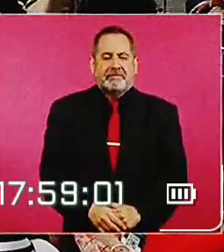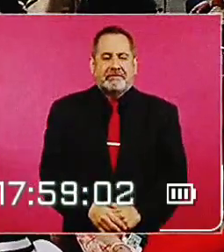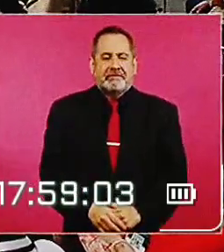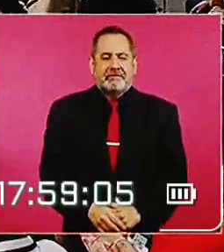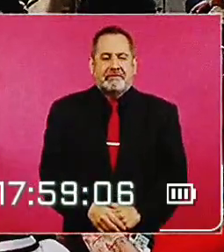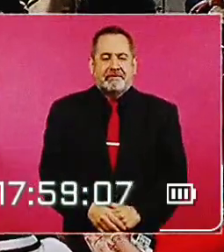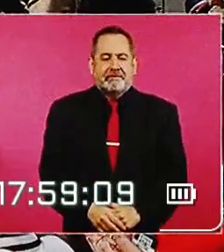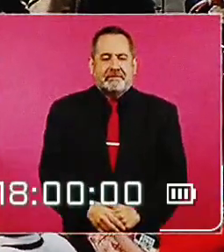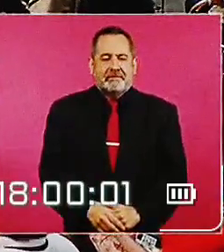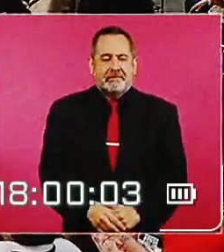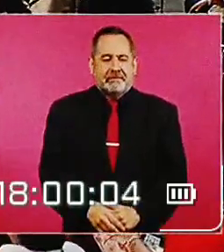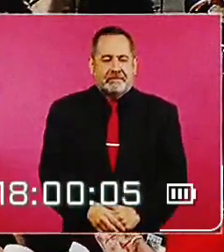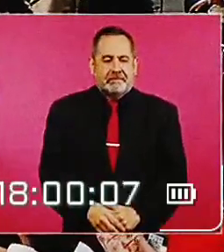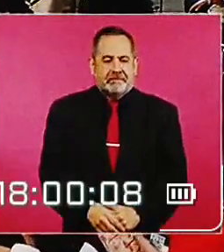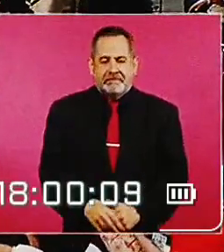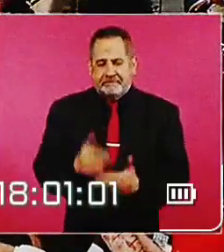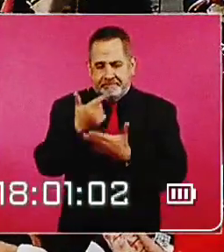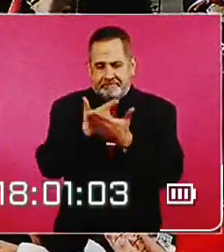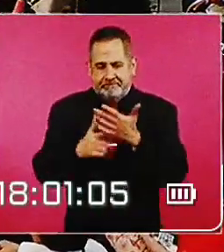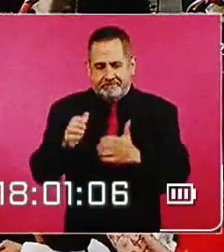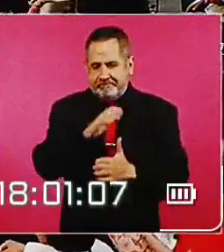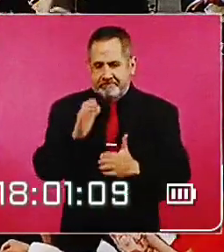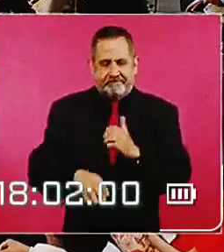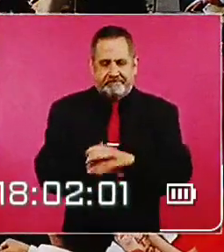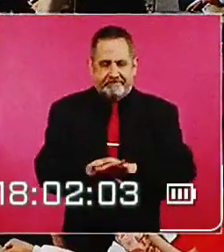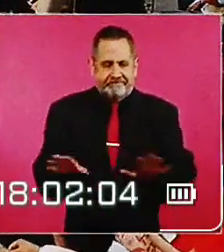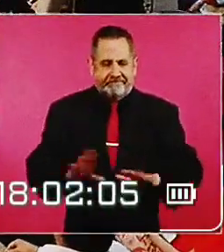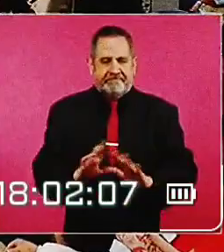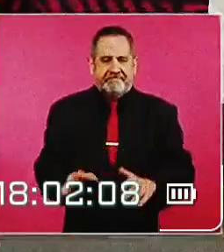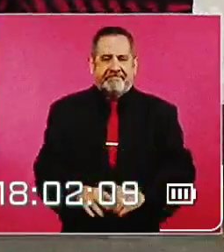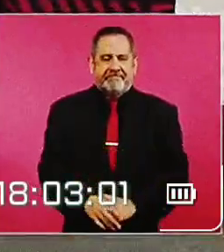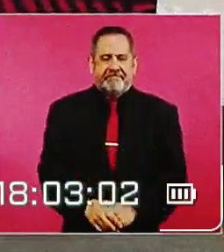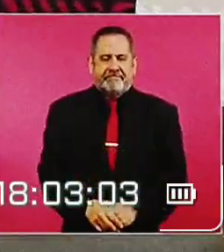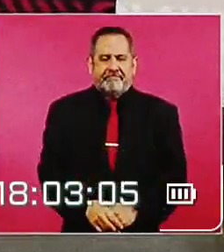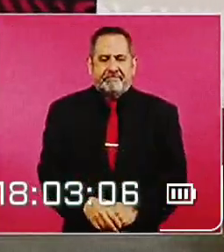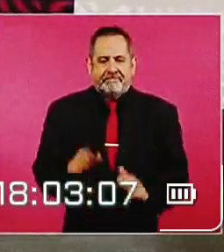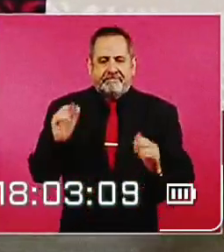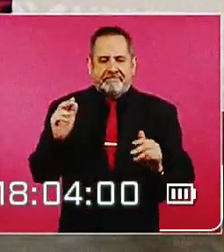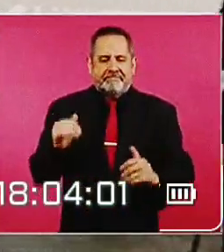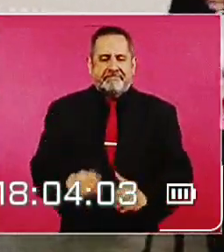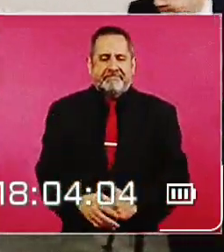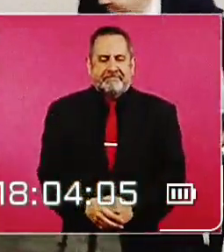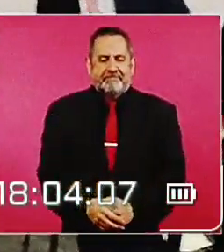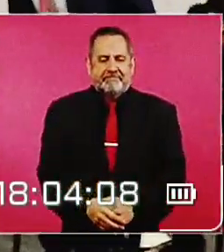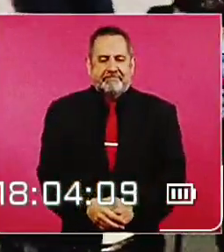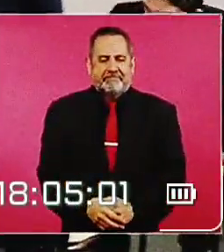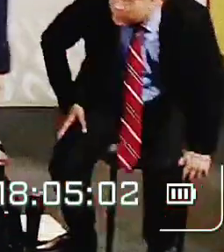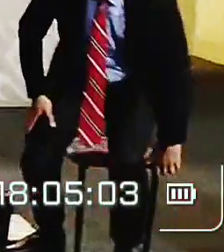Sin lista, ya se terminó la lista. Dios, adiós.